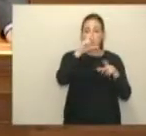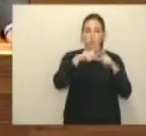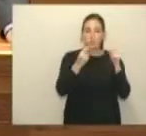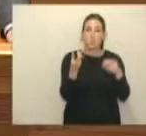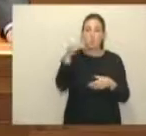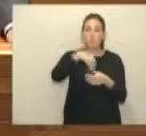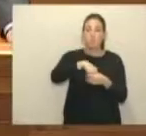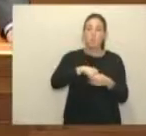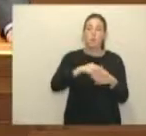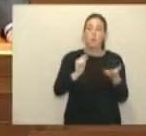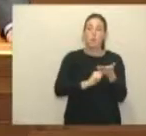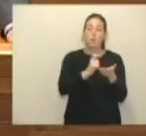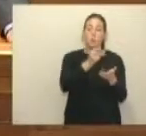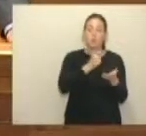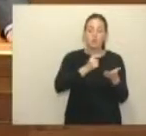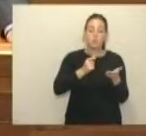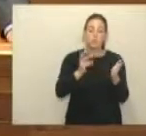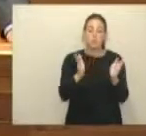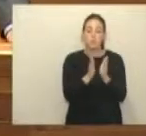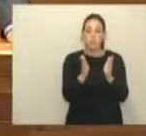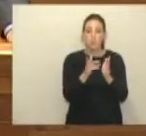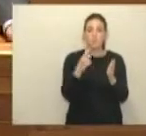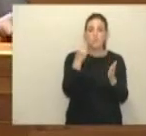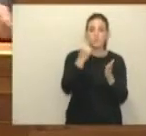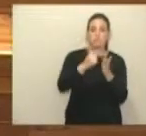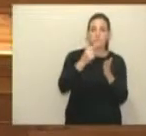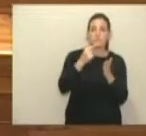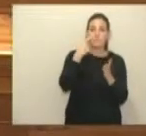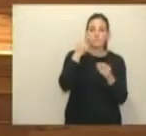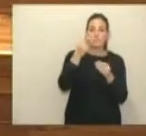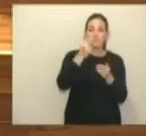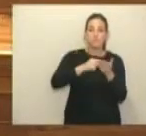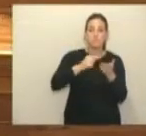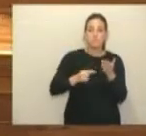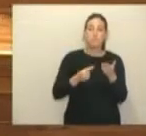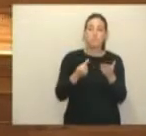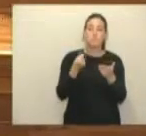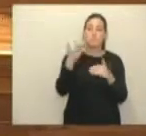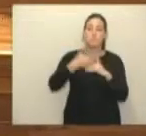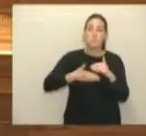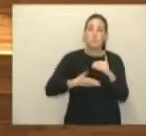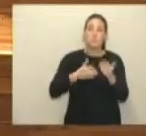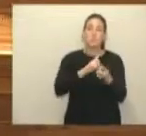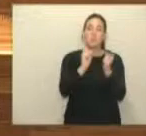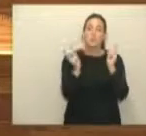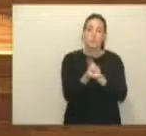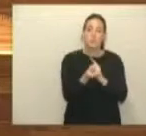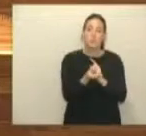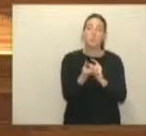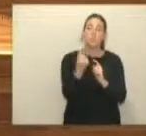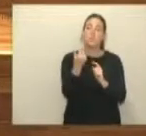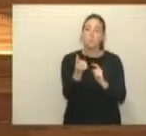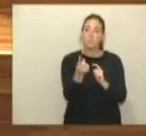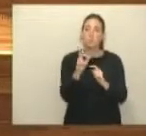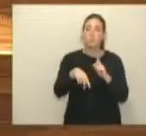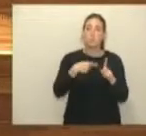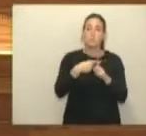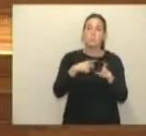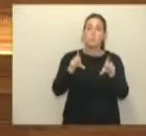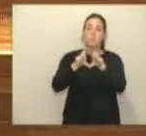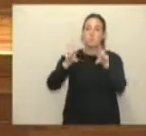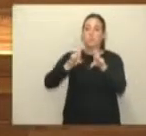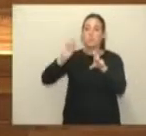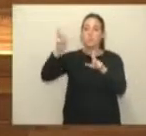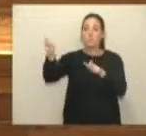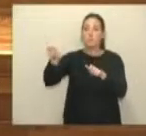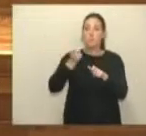contratos menores, con referencia a todos sus detalles relevantes, importes, plazos, objetivos, modificaciones, prórrogas, así como las subcontrataciones, con indicación de la identidad